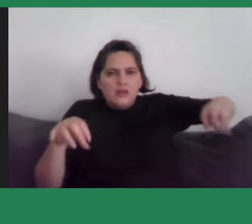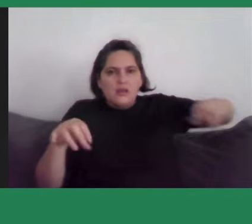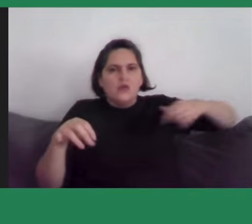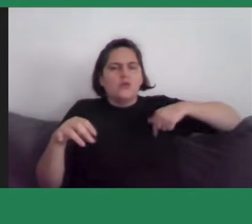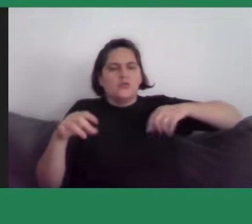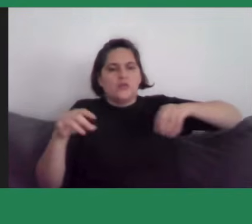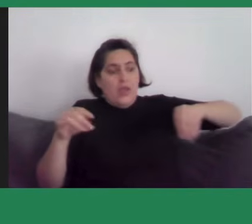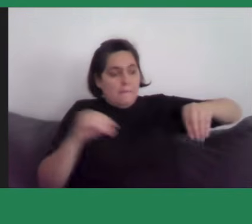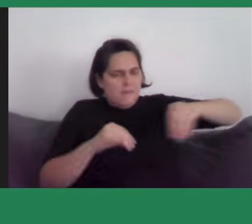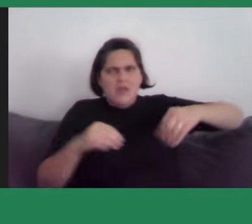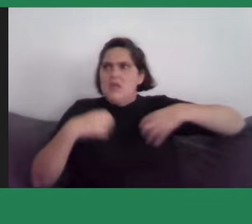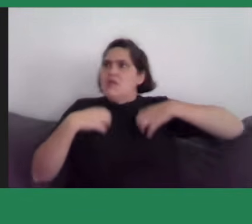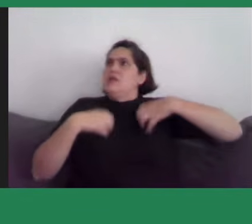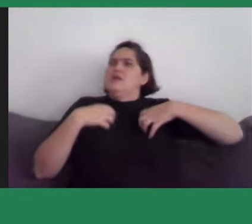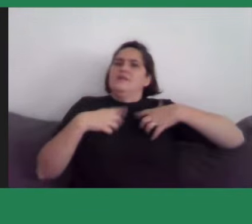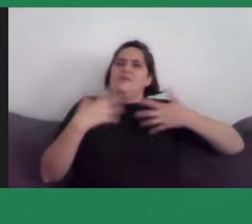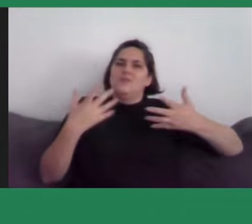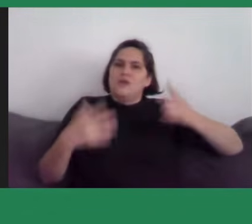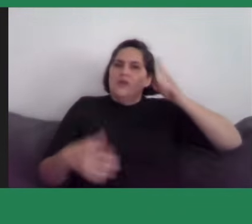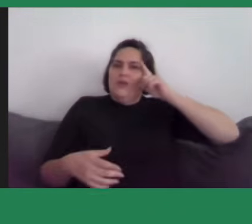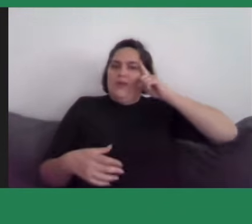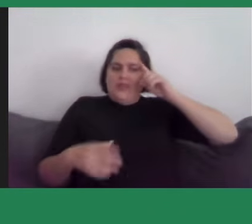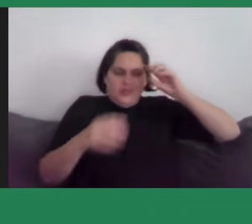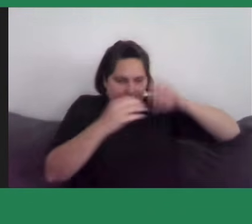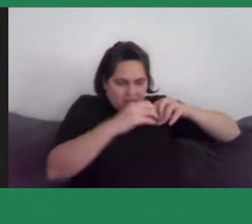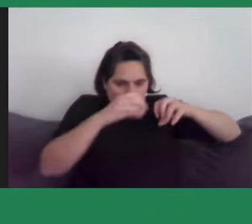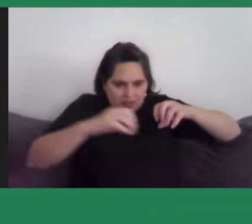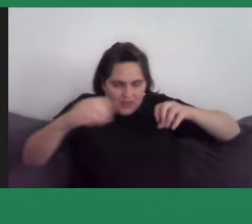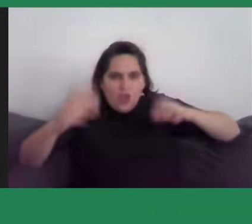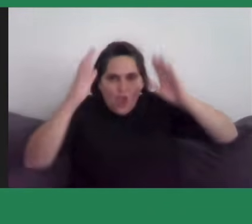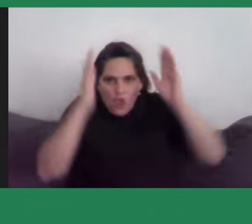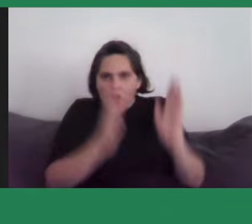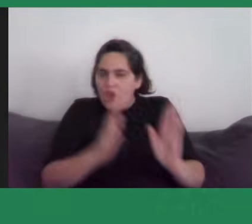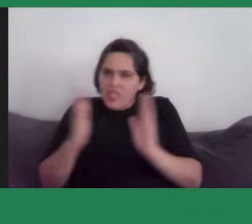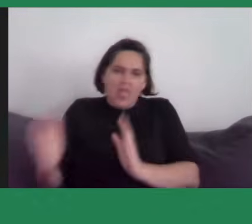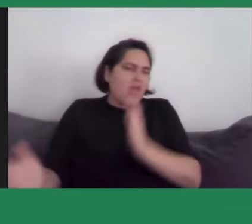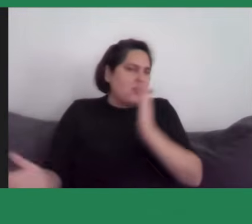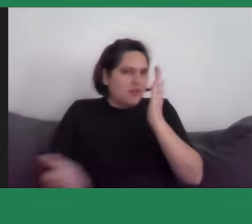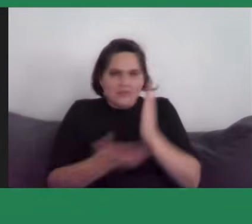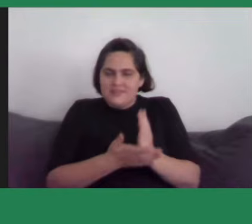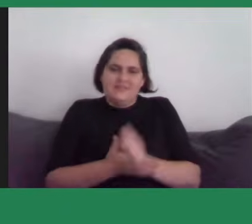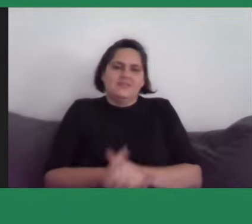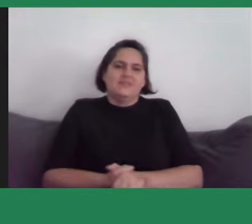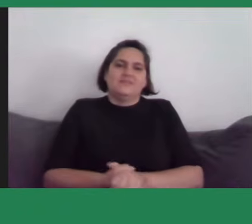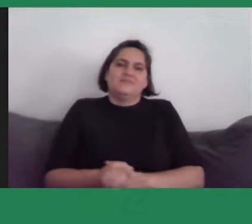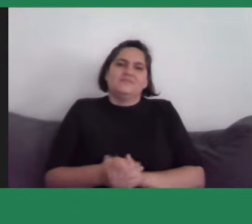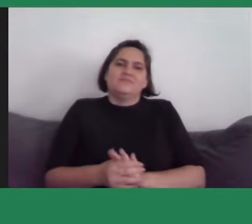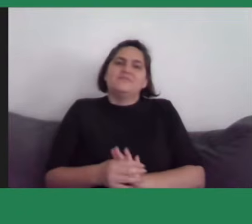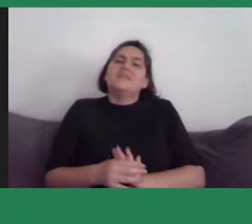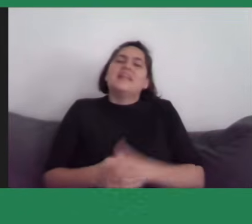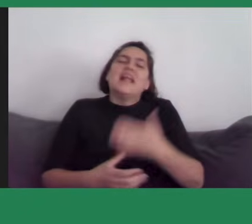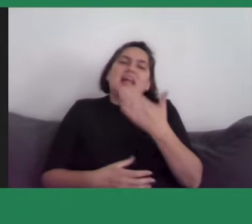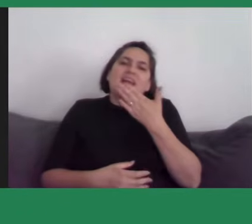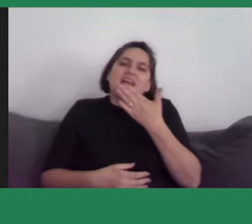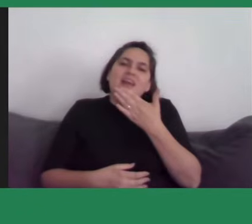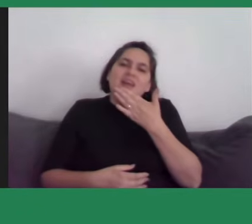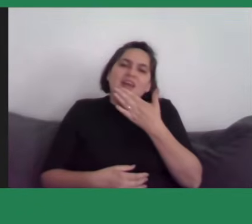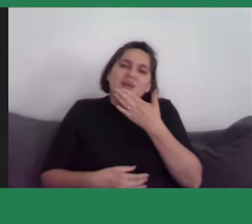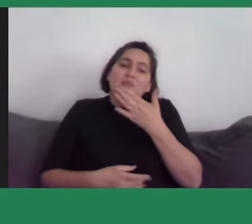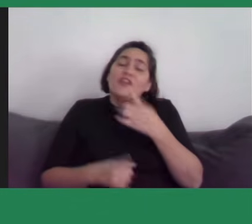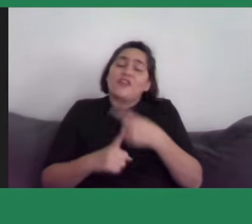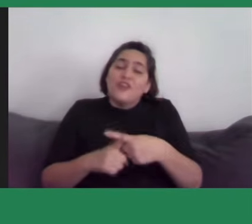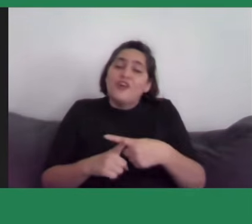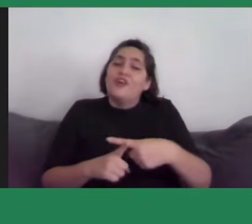porque recuerdan perfectamente en qué lugar estaban, ¿ya? También otra de estas características que tiene que